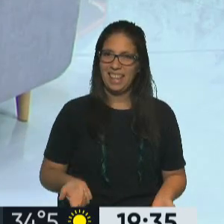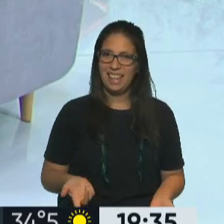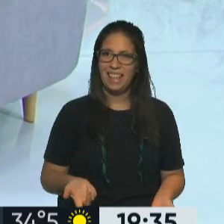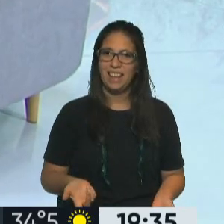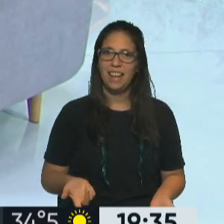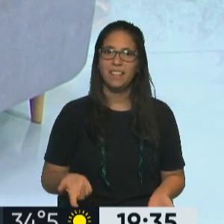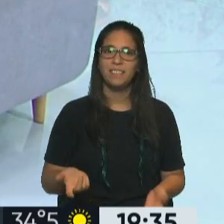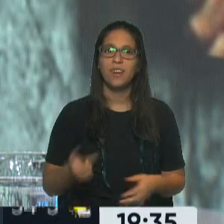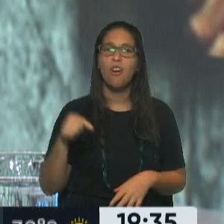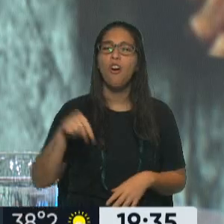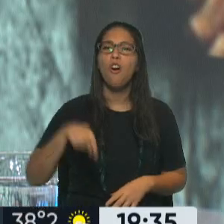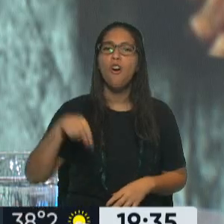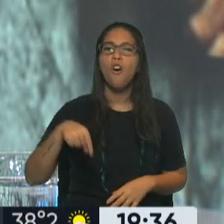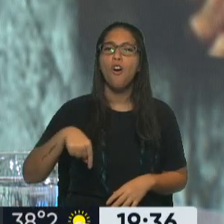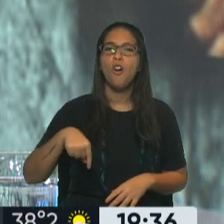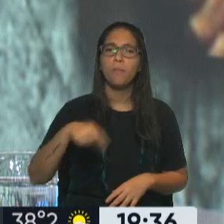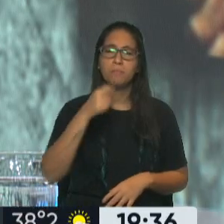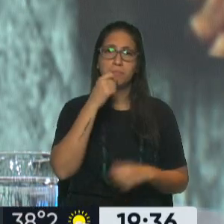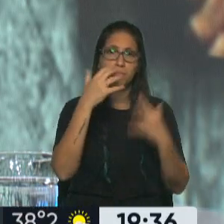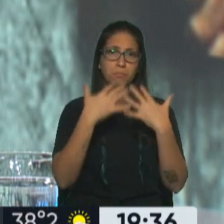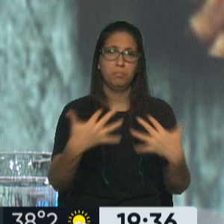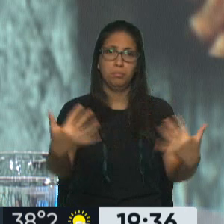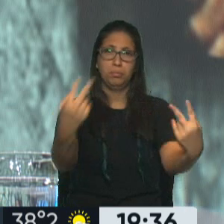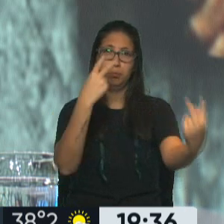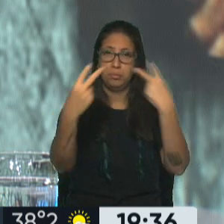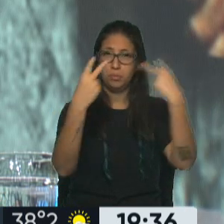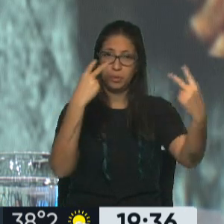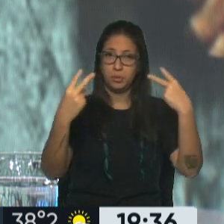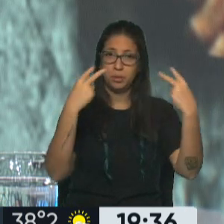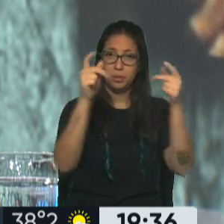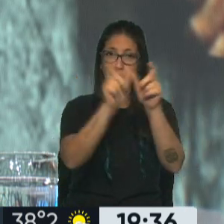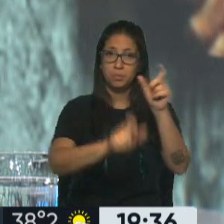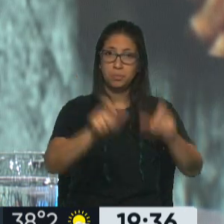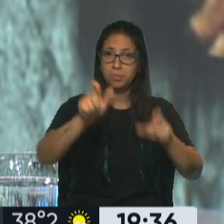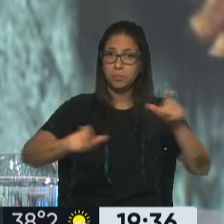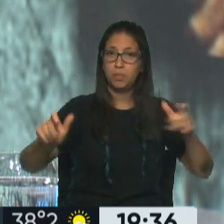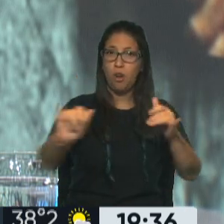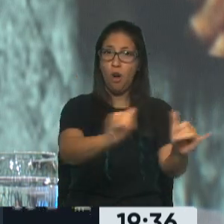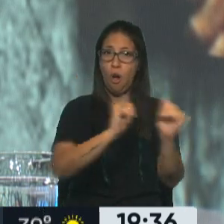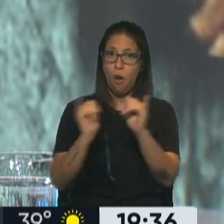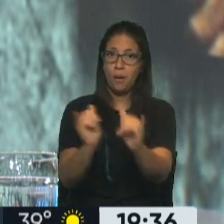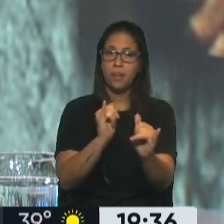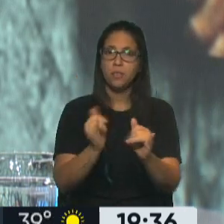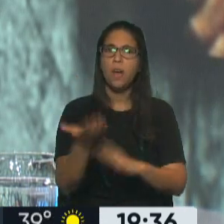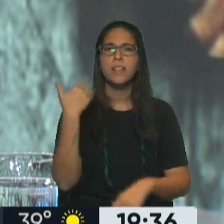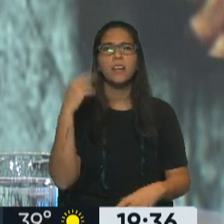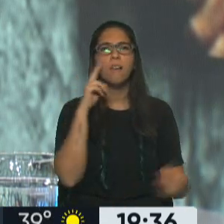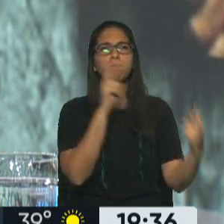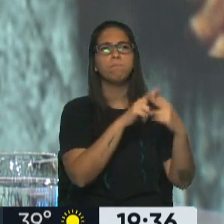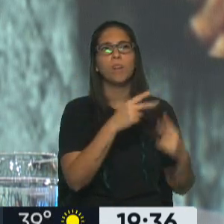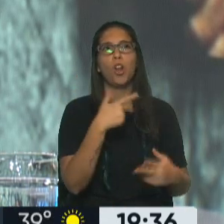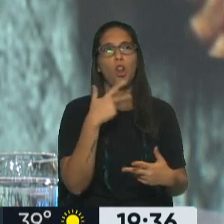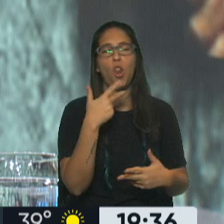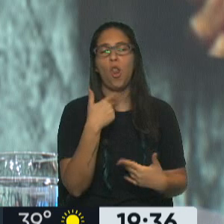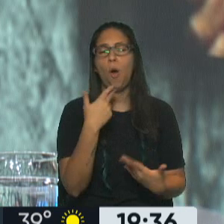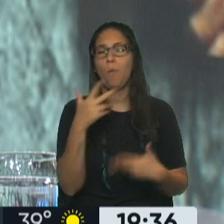muy muy muy impres hoy que habría que hoy nos están escuchando miles y miles y miles de muchachos y de muchachas yo ayer lo vi a no lo puedo mencionar